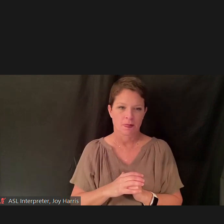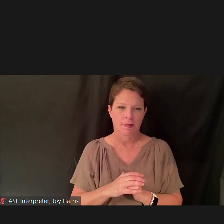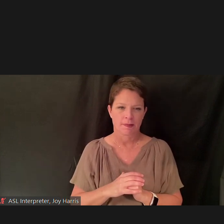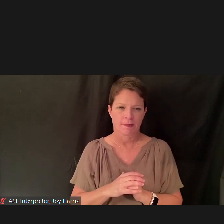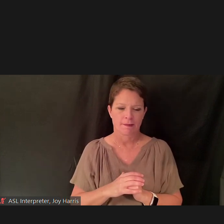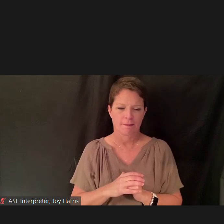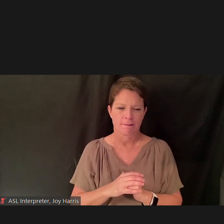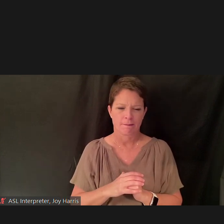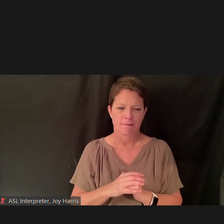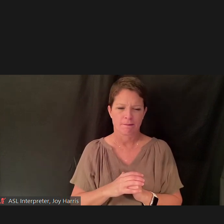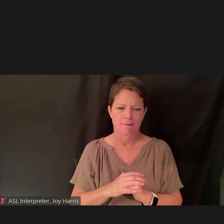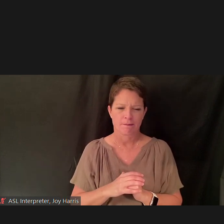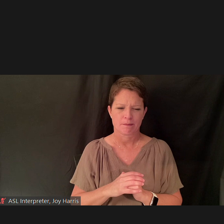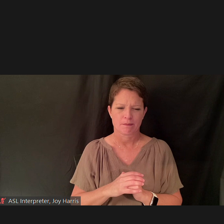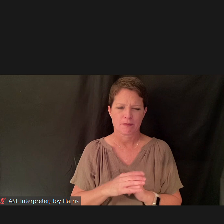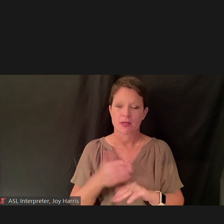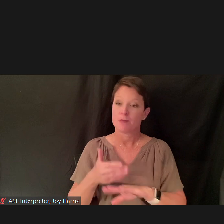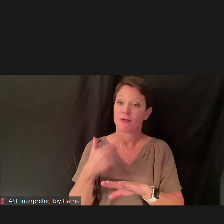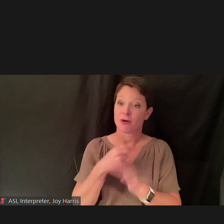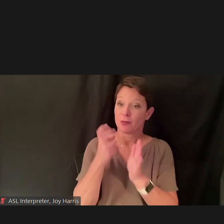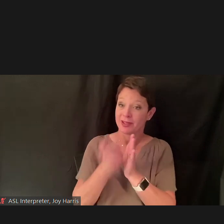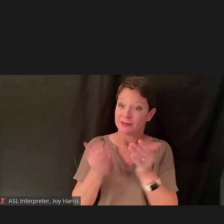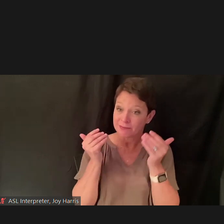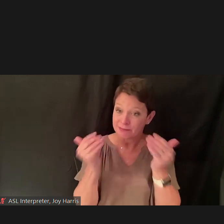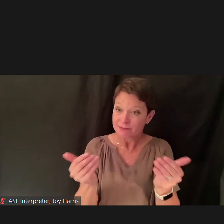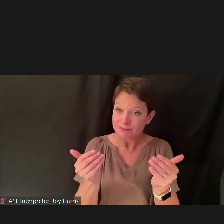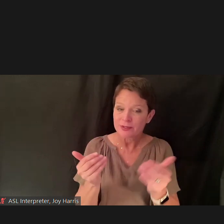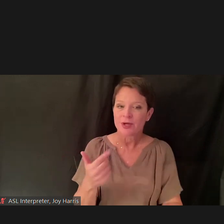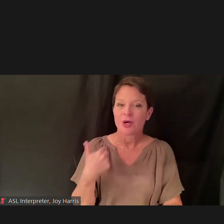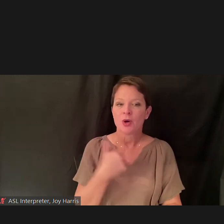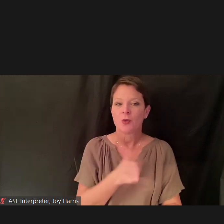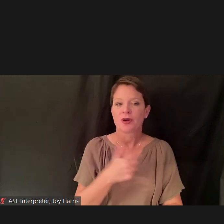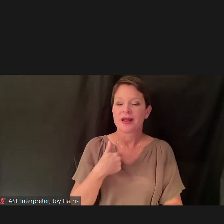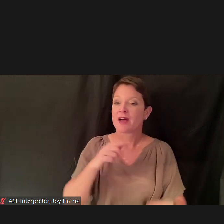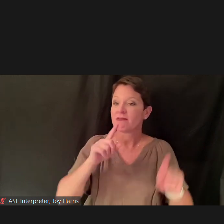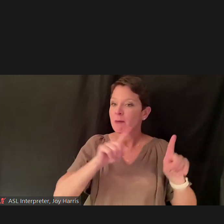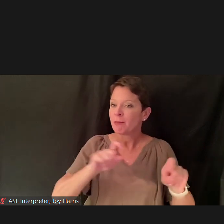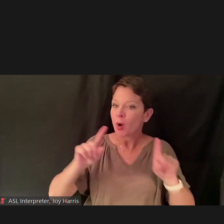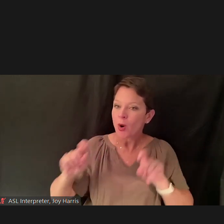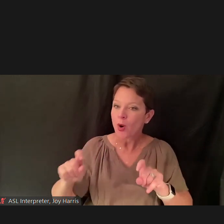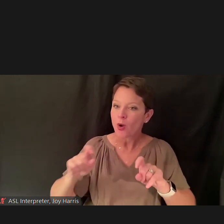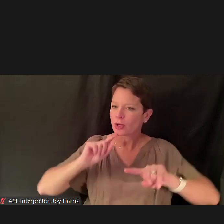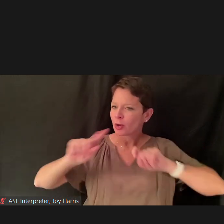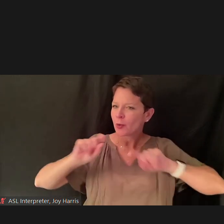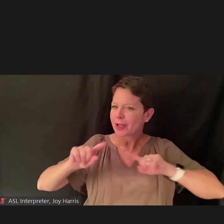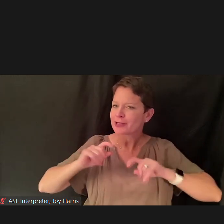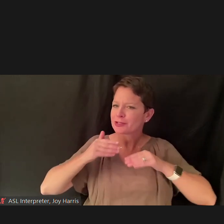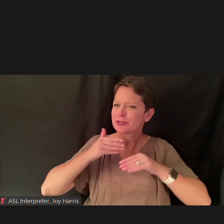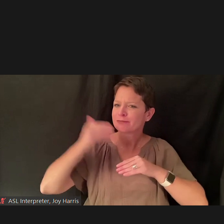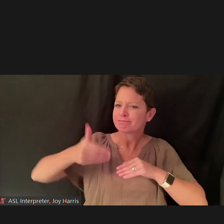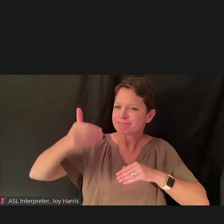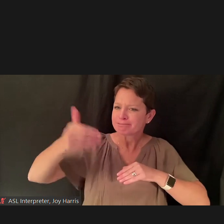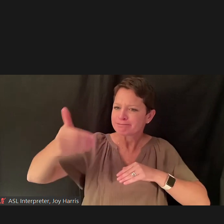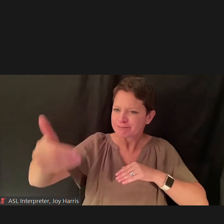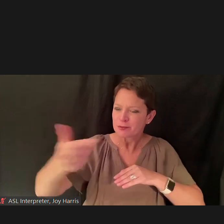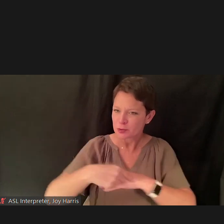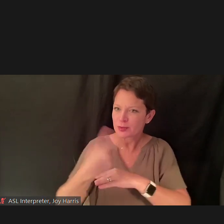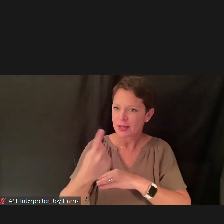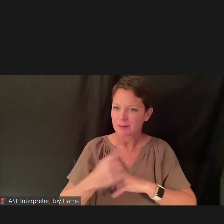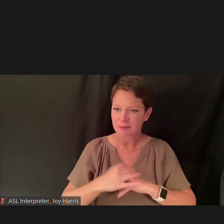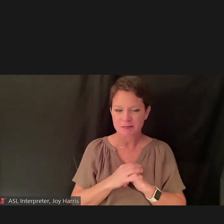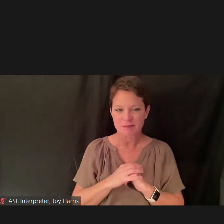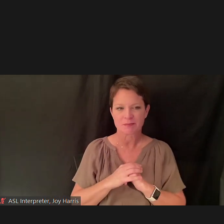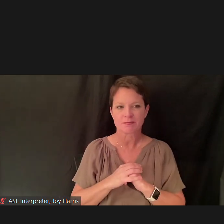And so before we get started, we're going to have some polls and some questions throughout the training. Antes